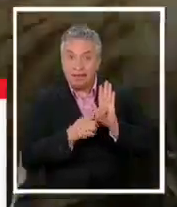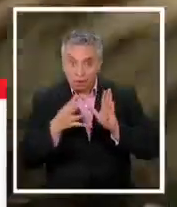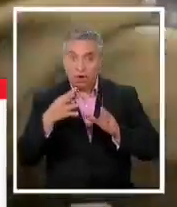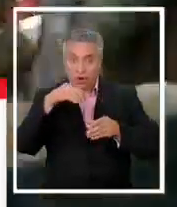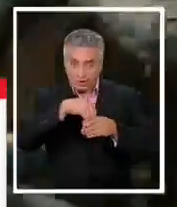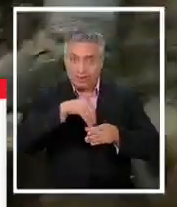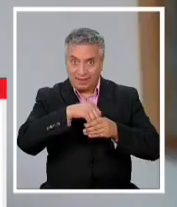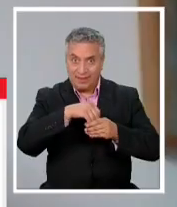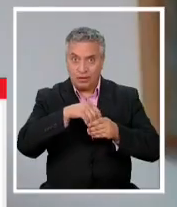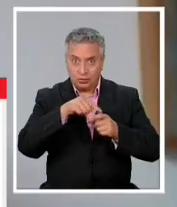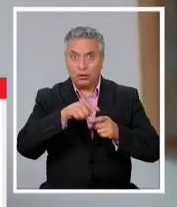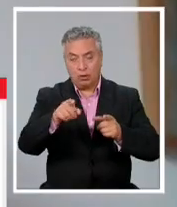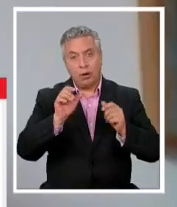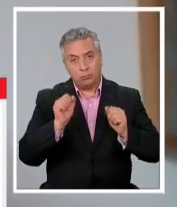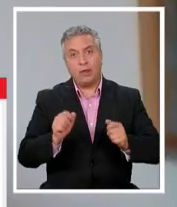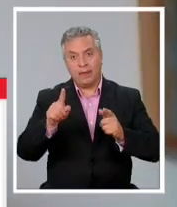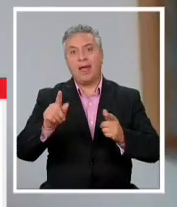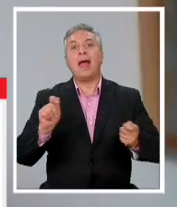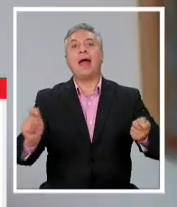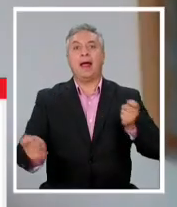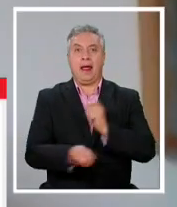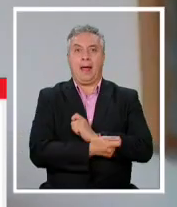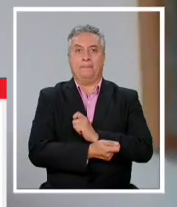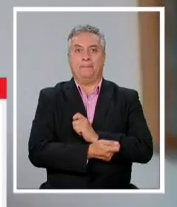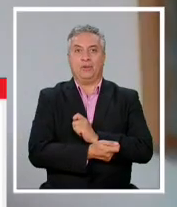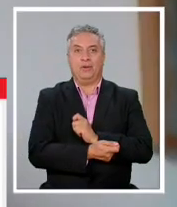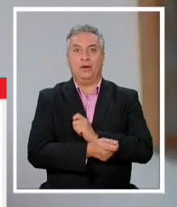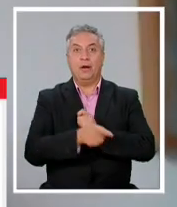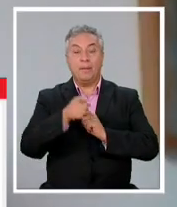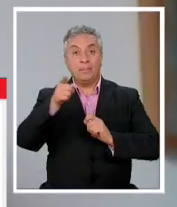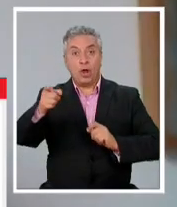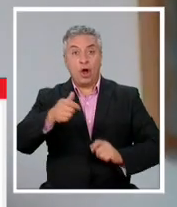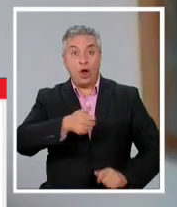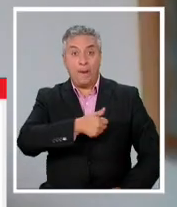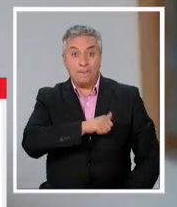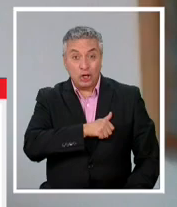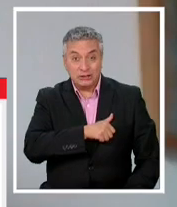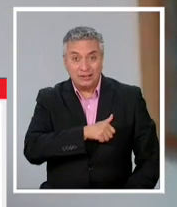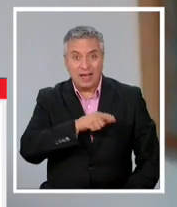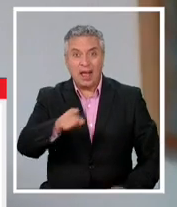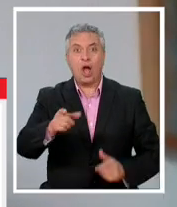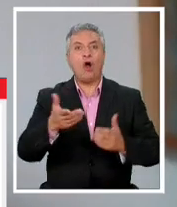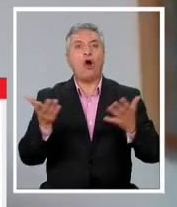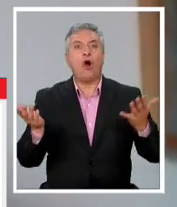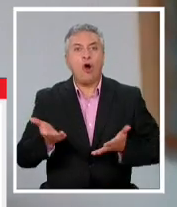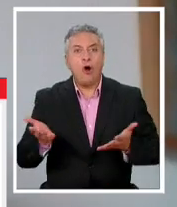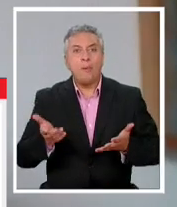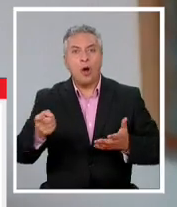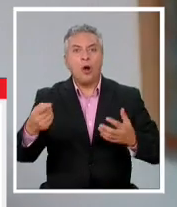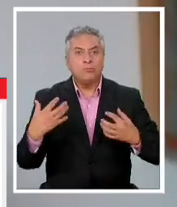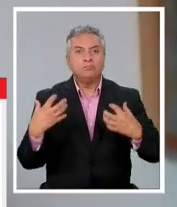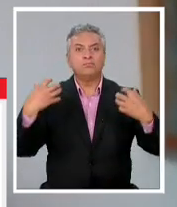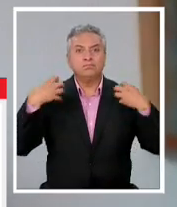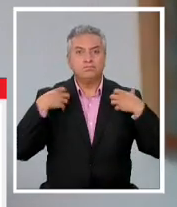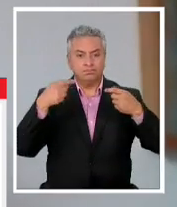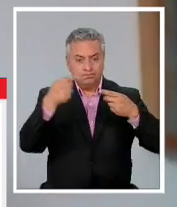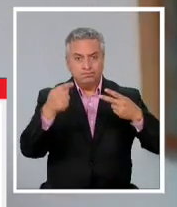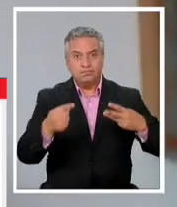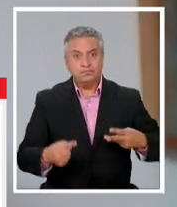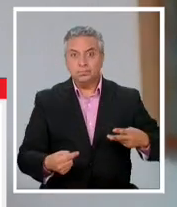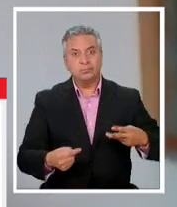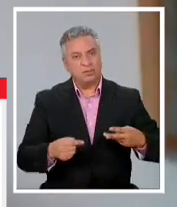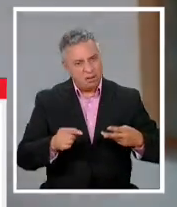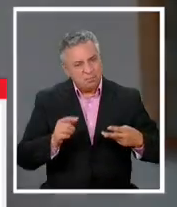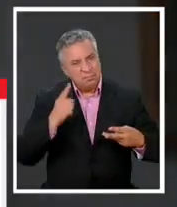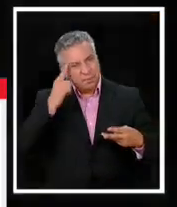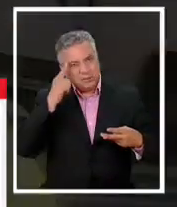internos cambien, pero las atribuciones de la policía y cómo las ejerce es muy probable que no